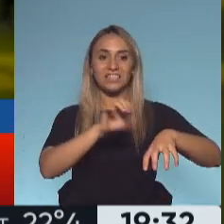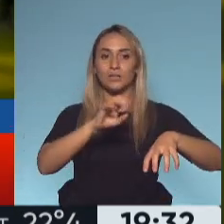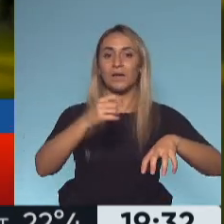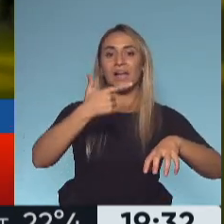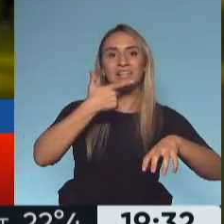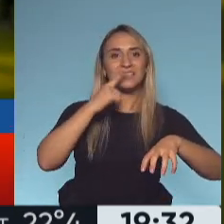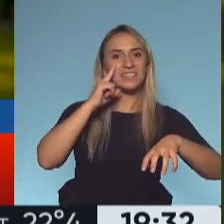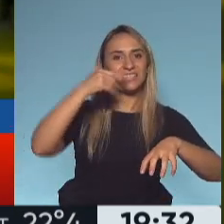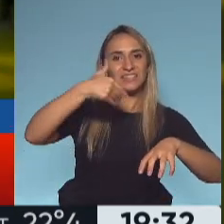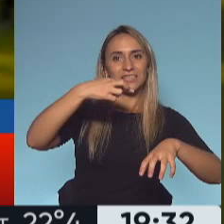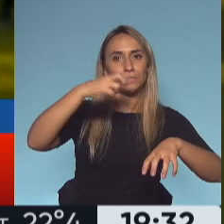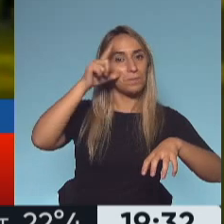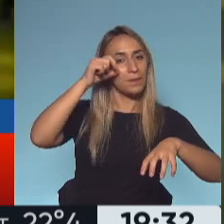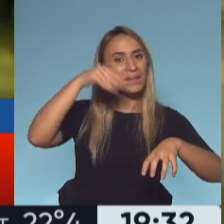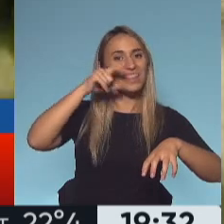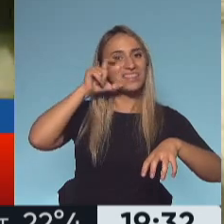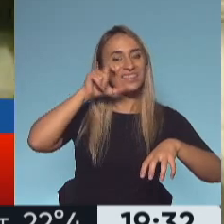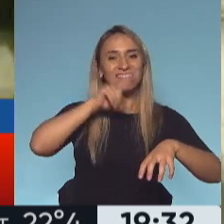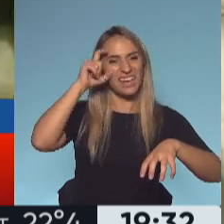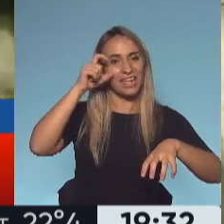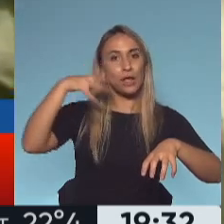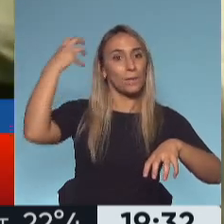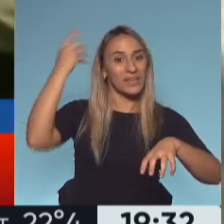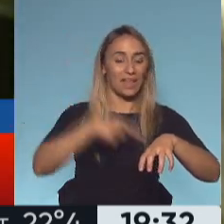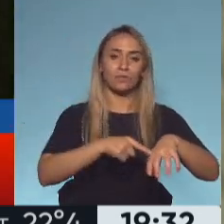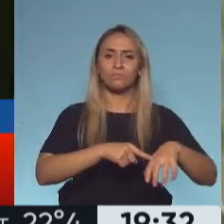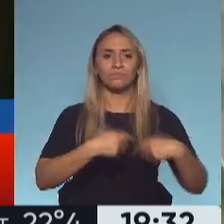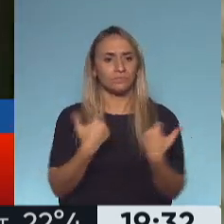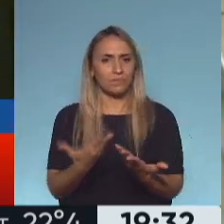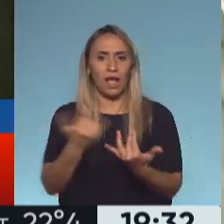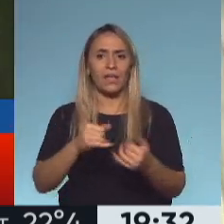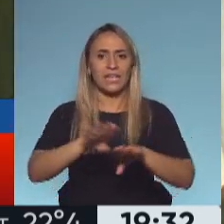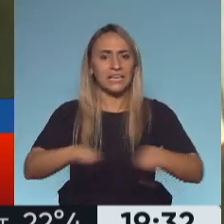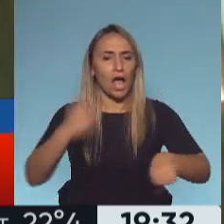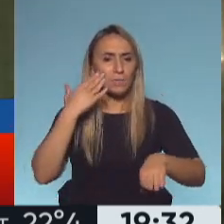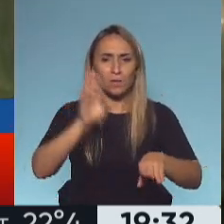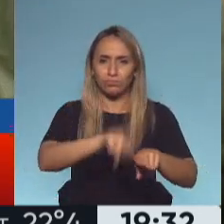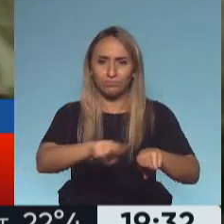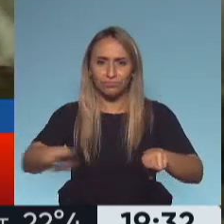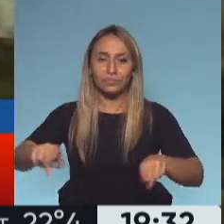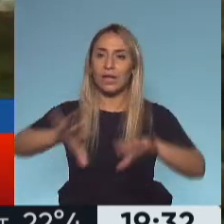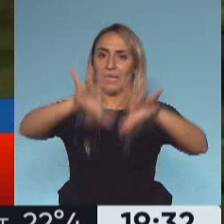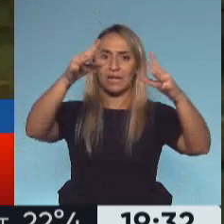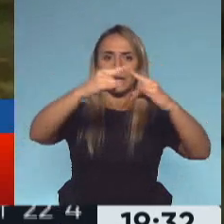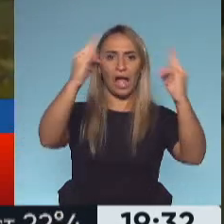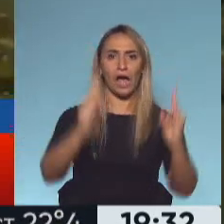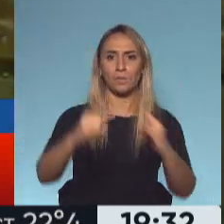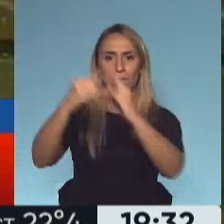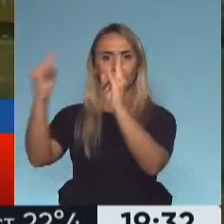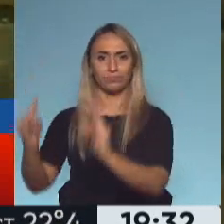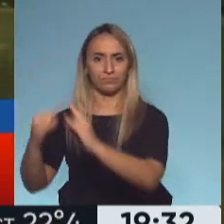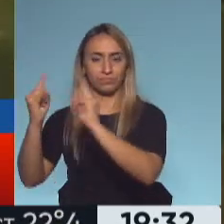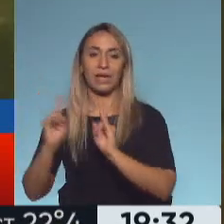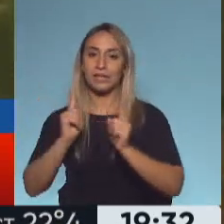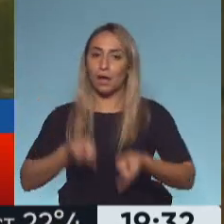Evita de La Matanza, cuenta con 20 camas de terapia distribuidas en 4 carpas y guardias de internación las 24